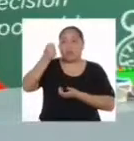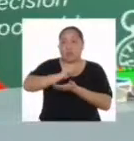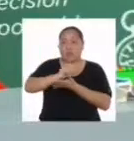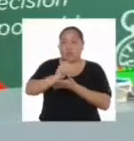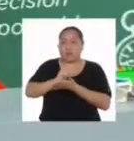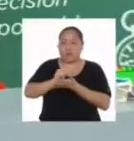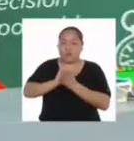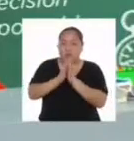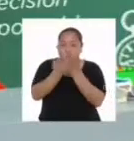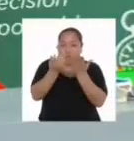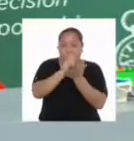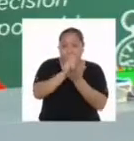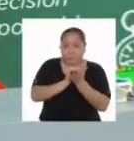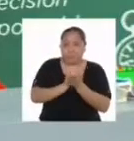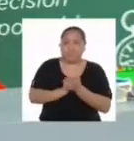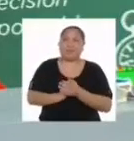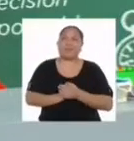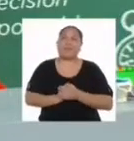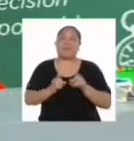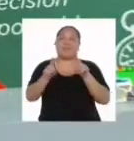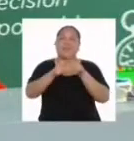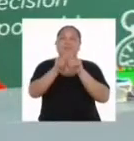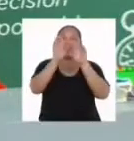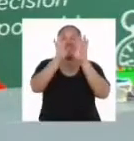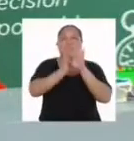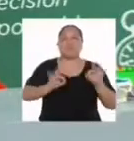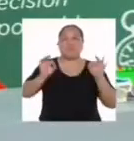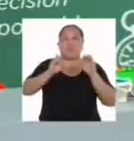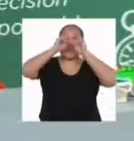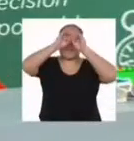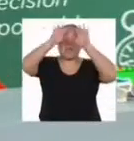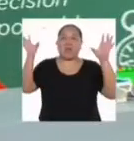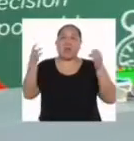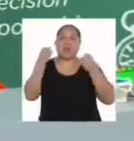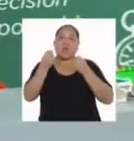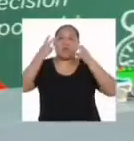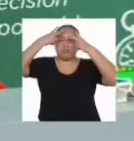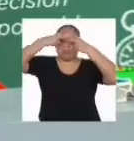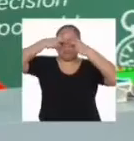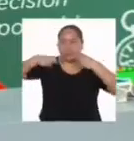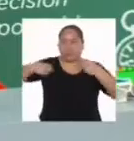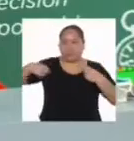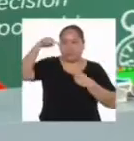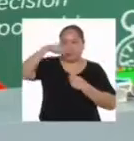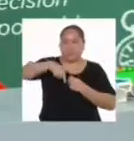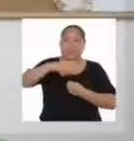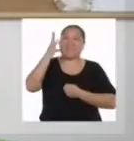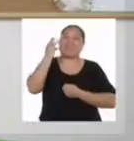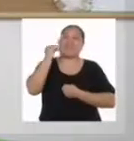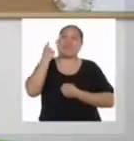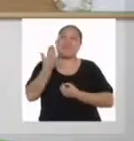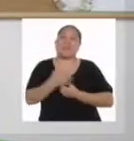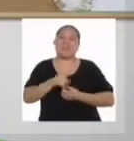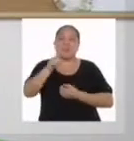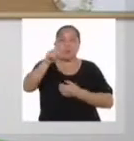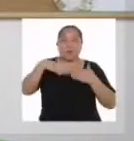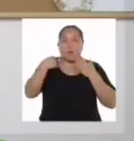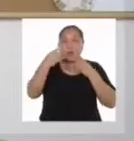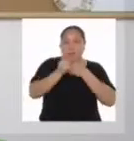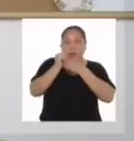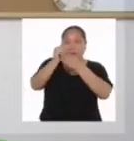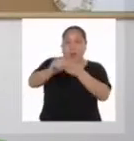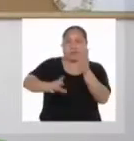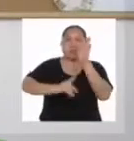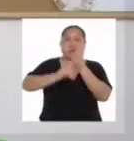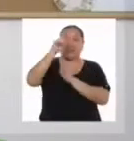y un cuaderno para tomar apuntes. También es importante que tengan claro cómo serán evaluados en esta experiencia de aprendizaje. Para que puedan